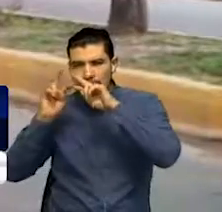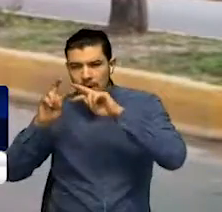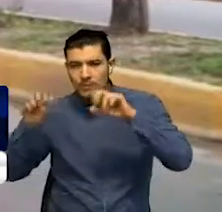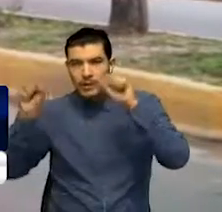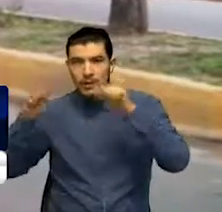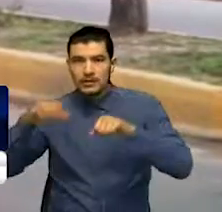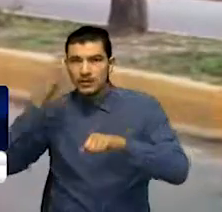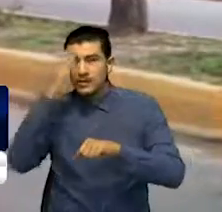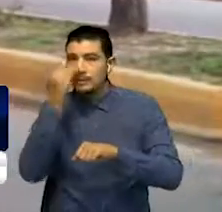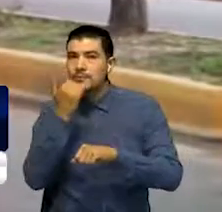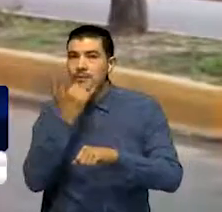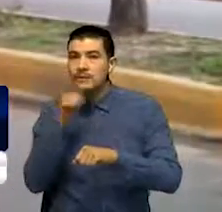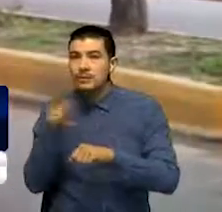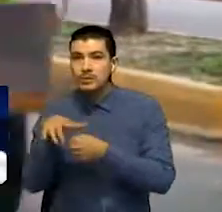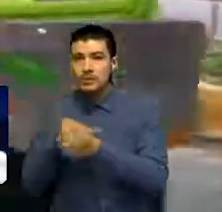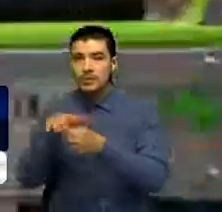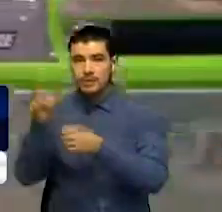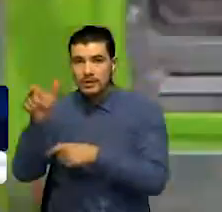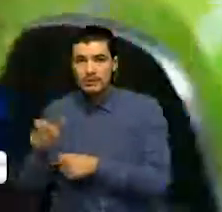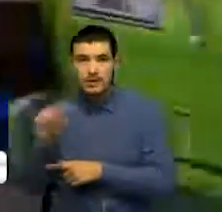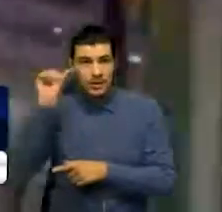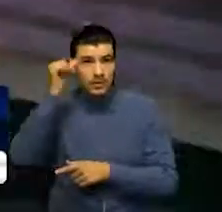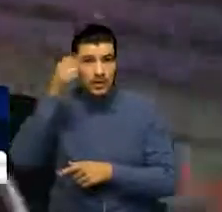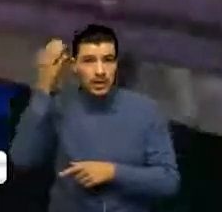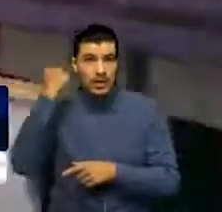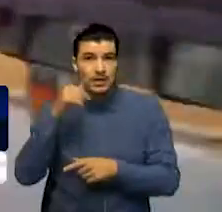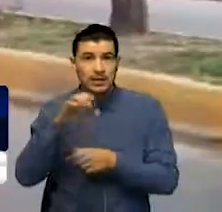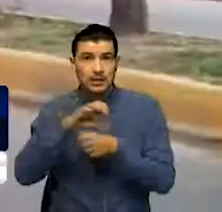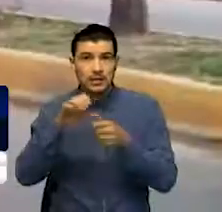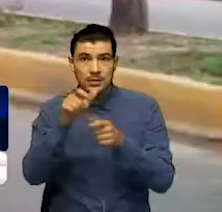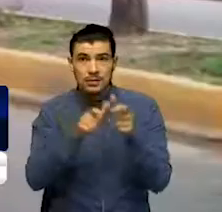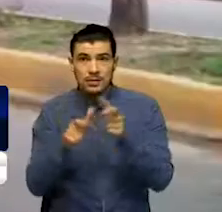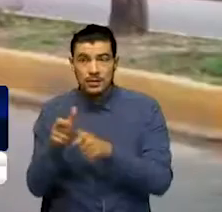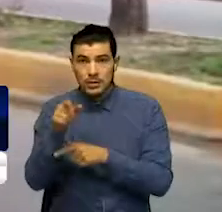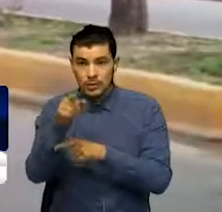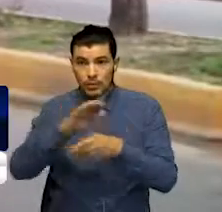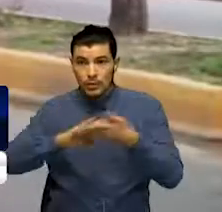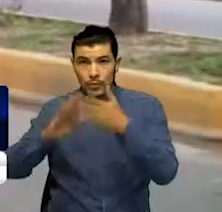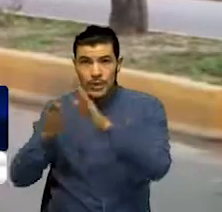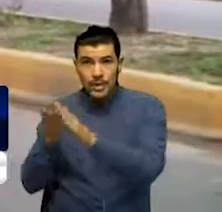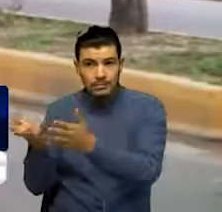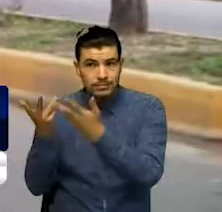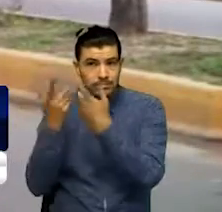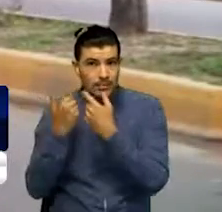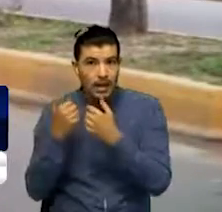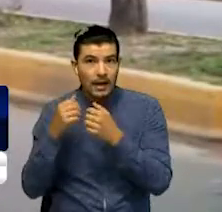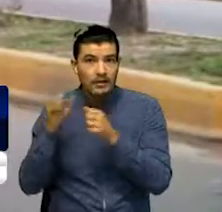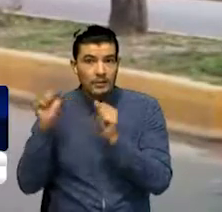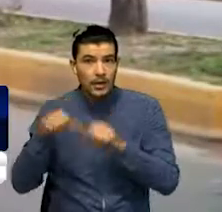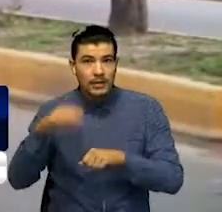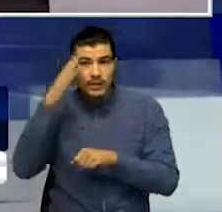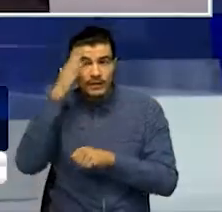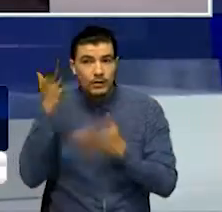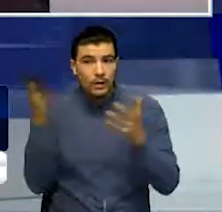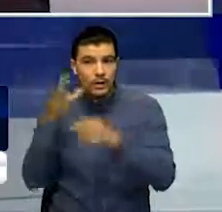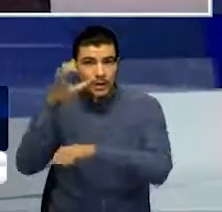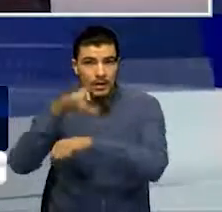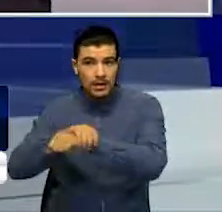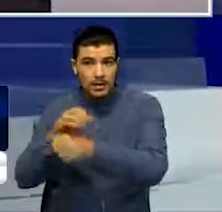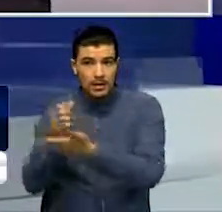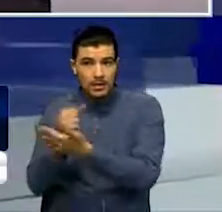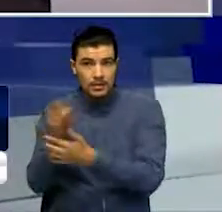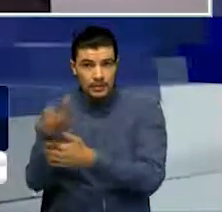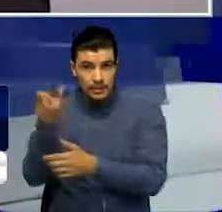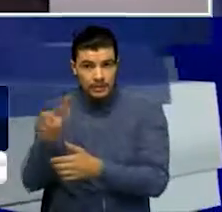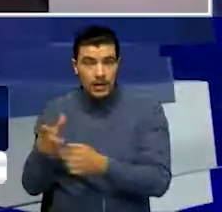autoridades de norte de santander recordaron a la ciudadanía que existe recompensa para quien suministre información que permita dar con el paradero de esta persona secuestrada